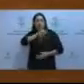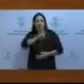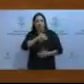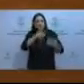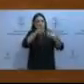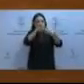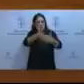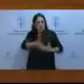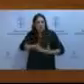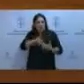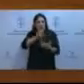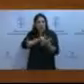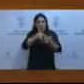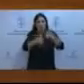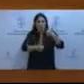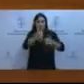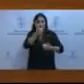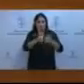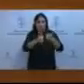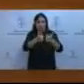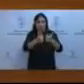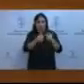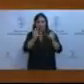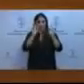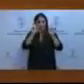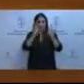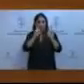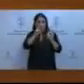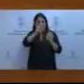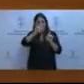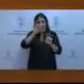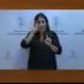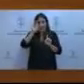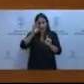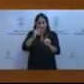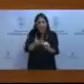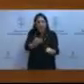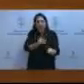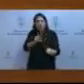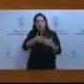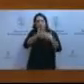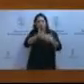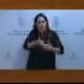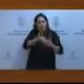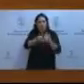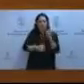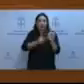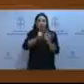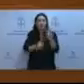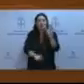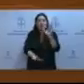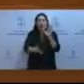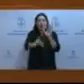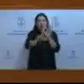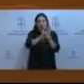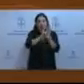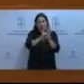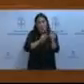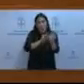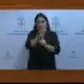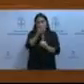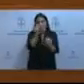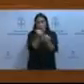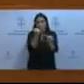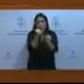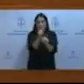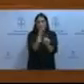desde antes de las oposiciones al cuerpo de maestros de 2015 porque se cumplan las leyes que existen en el ámbito del empleo y